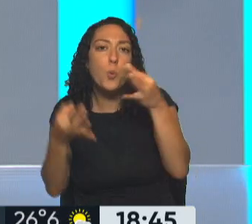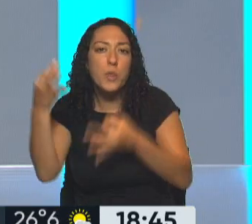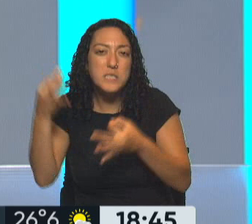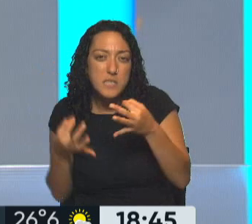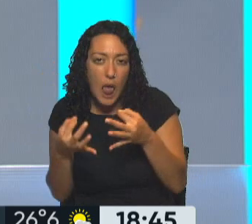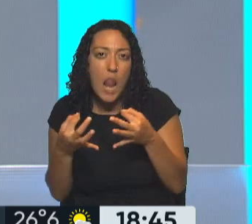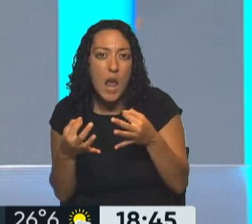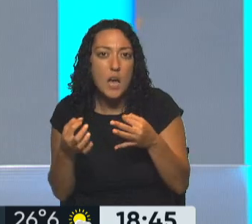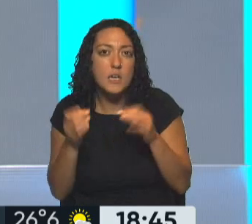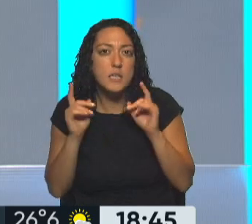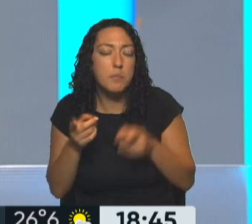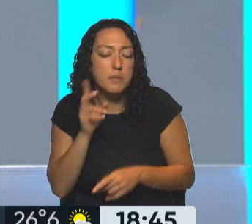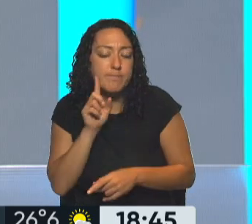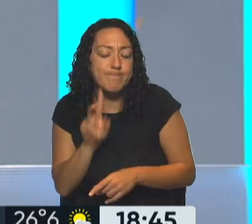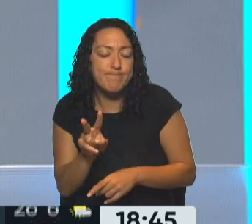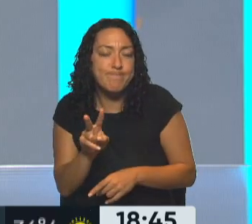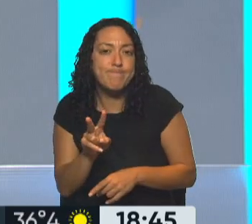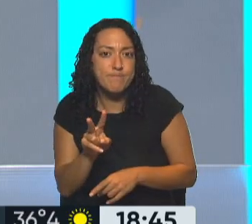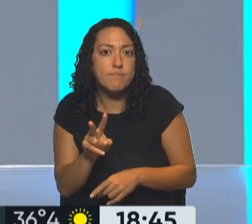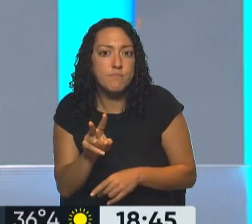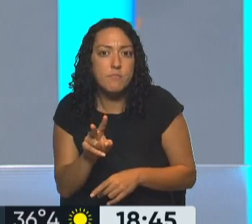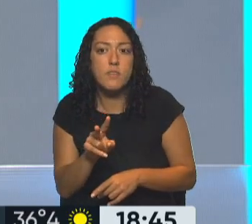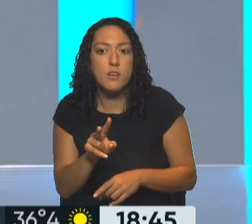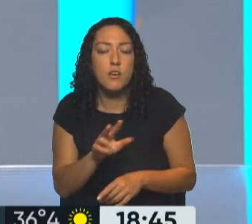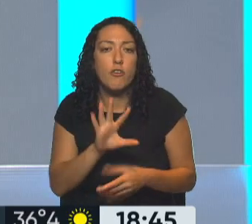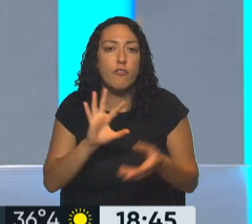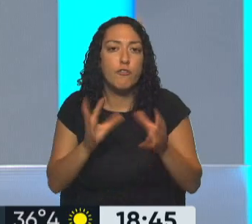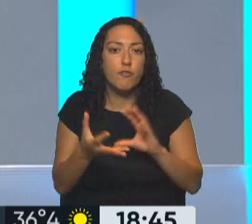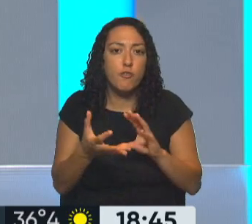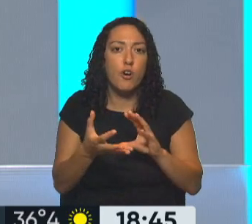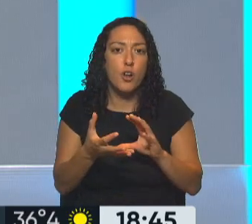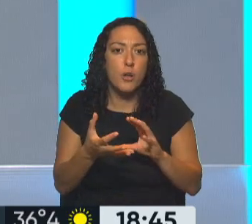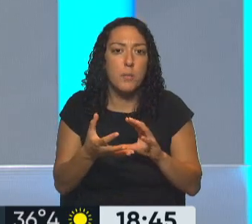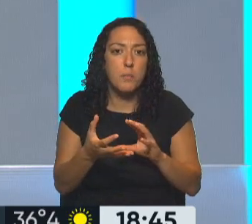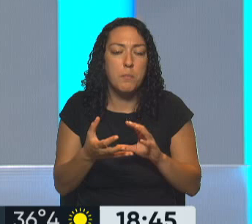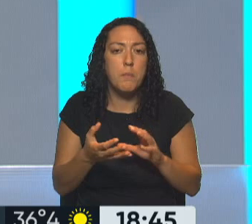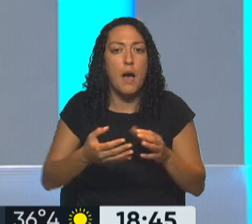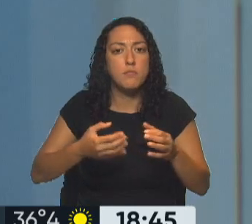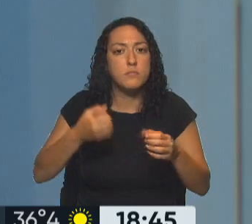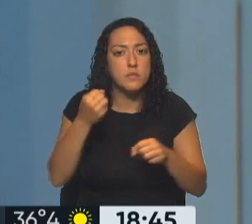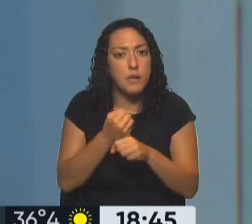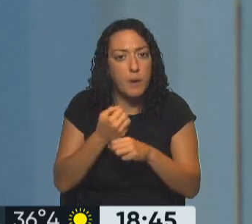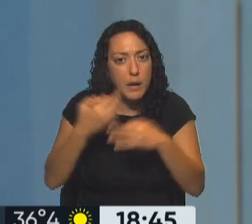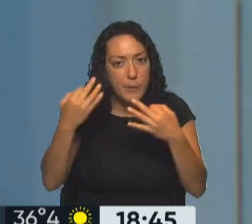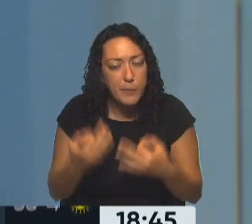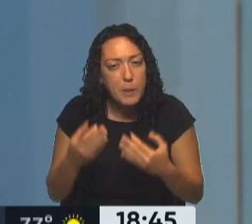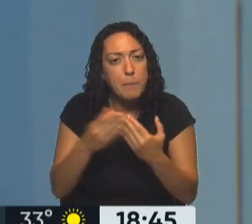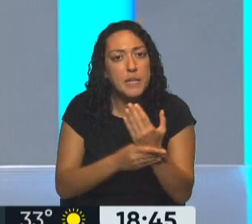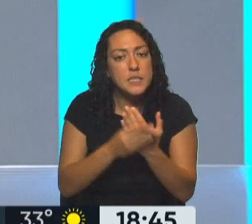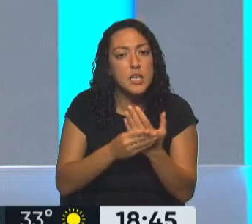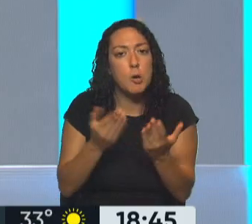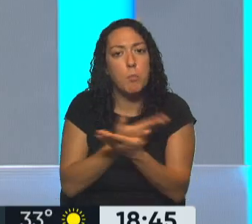que por ejemplo no se está actuando necesariamente con la debida diligencia hemos conversado con el Ministerio Público